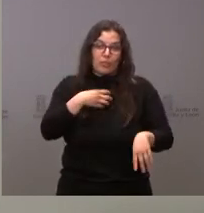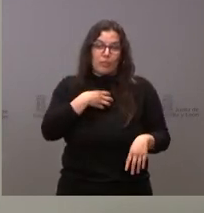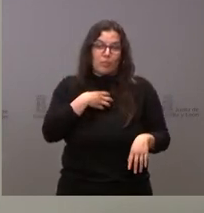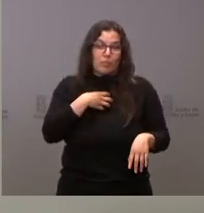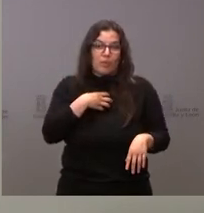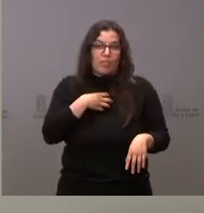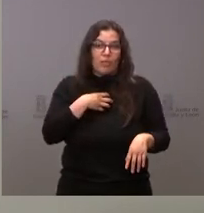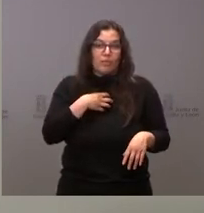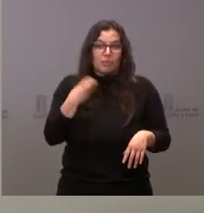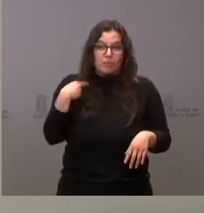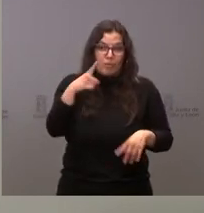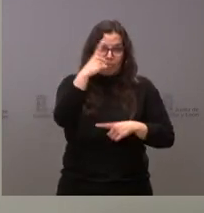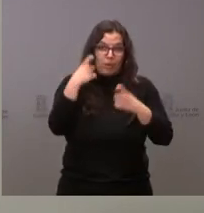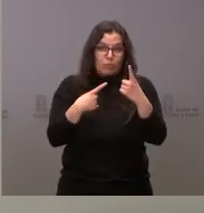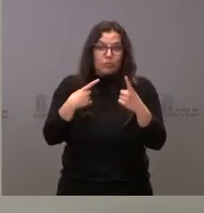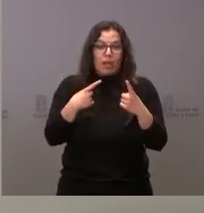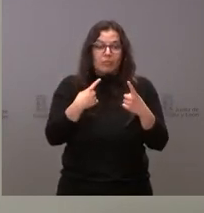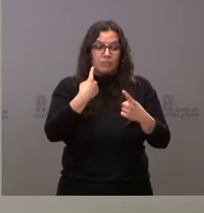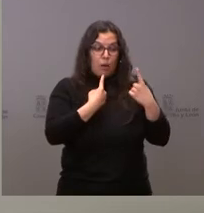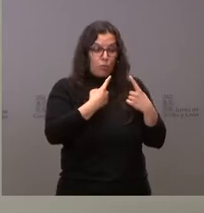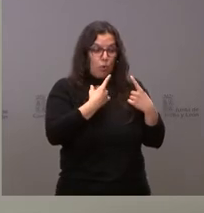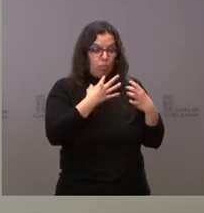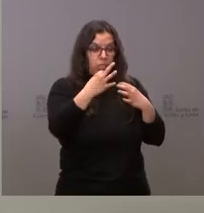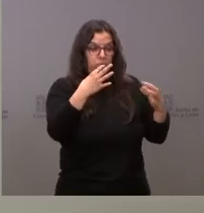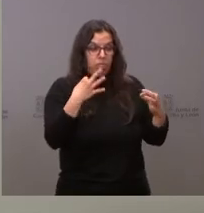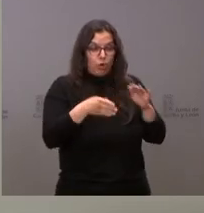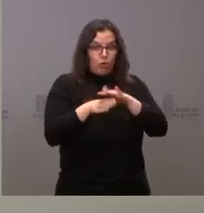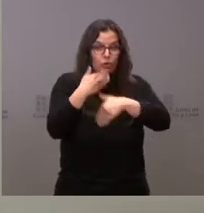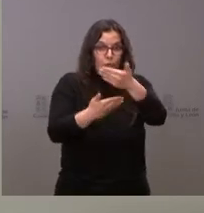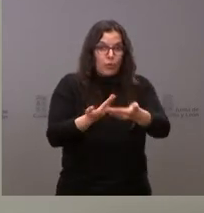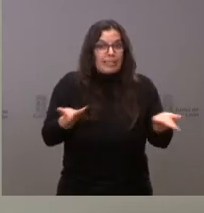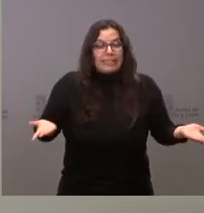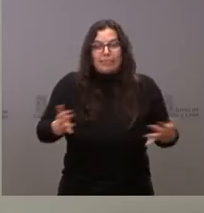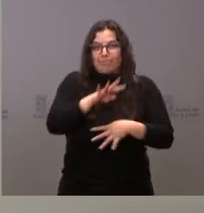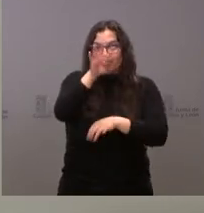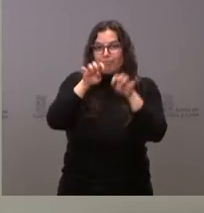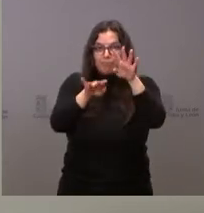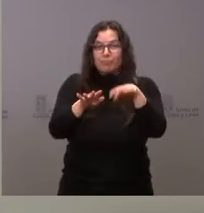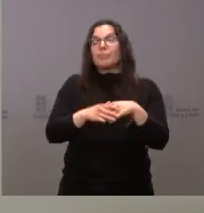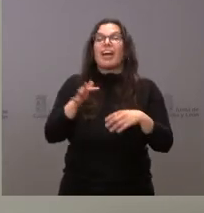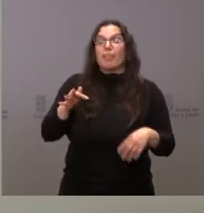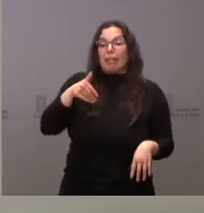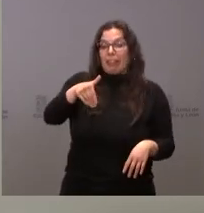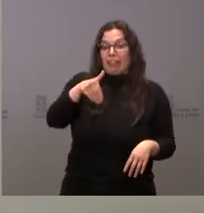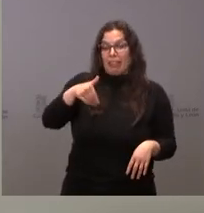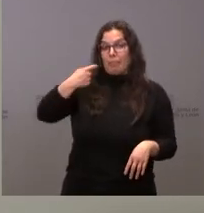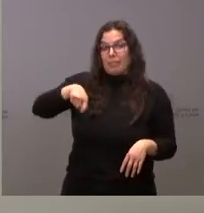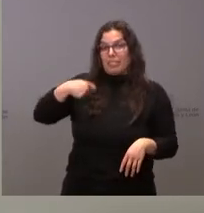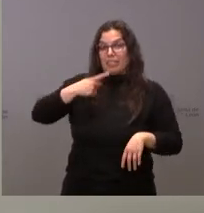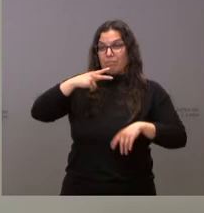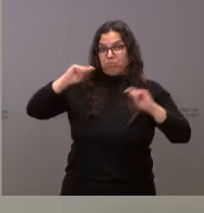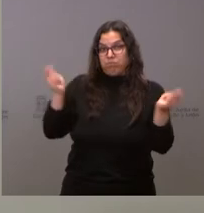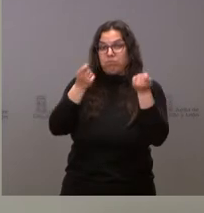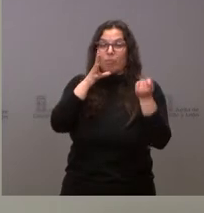que usted plantea quiénes serán los futuros consejeros y como falta poco para que el presidente lo anuncie porque como les ha señalado